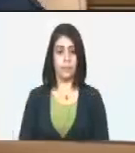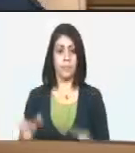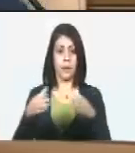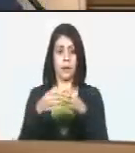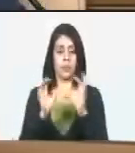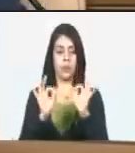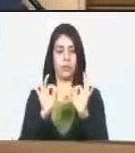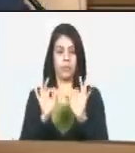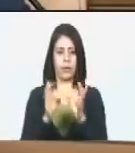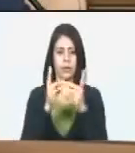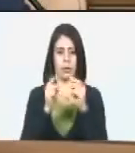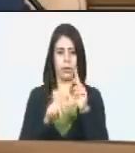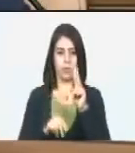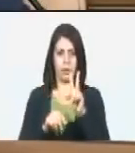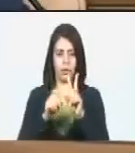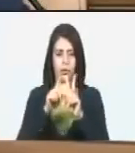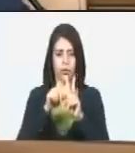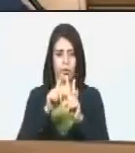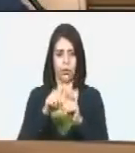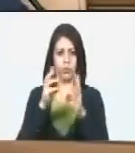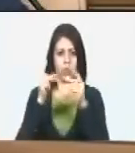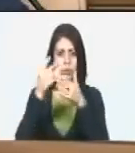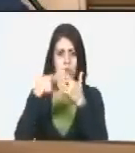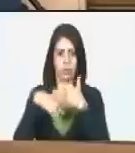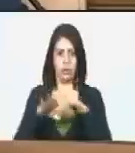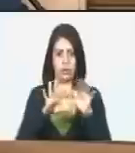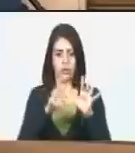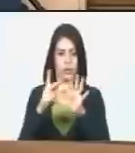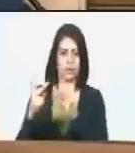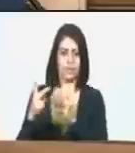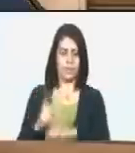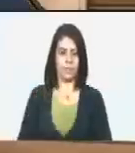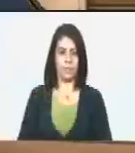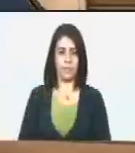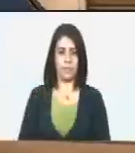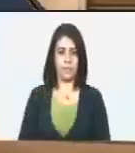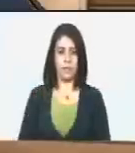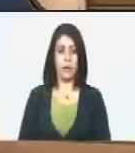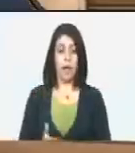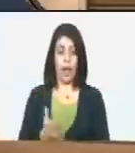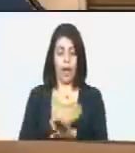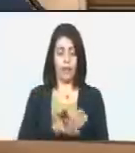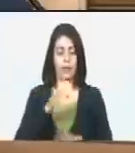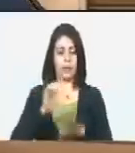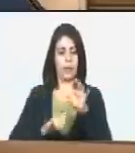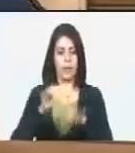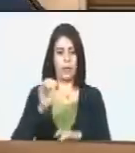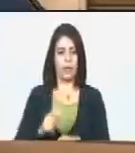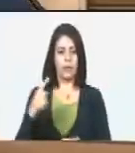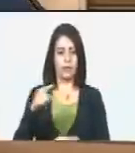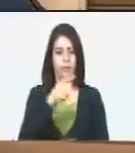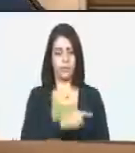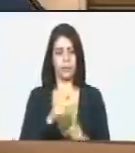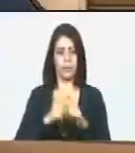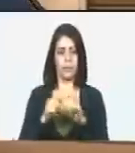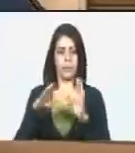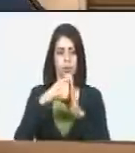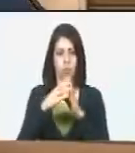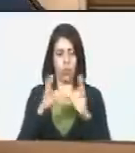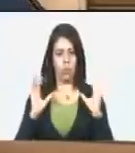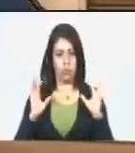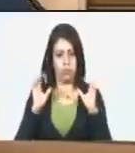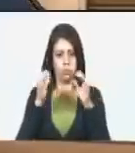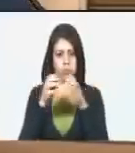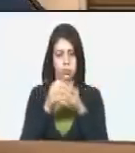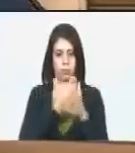número 2, acta número 17. Previo anuncio de secretaría de la existencia del quórum reglamentario, el presidente de la